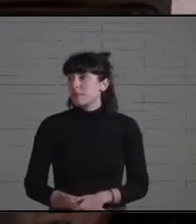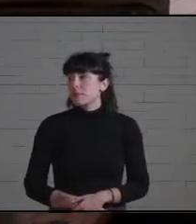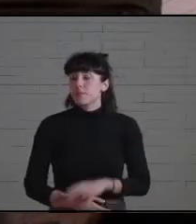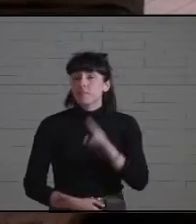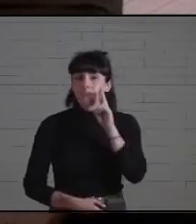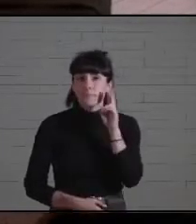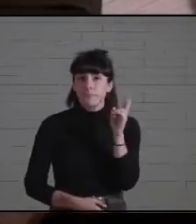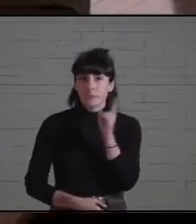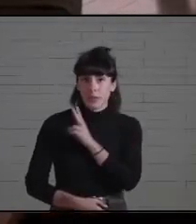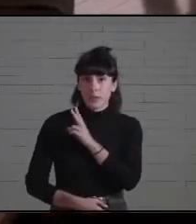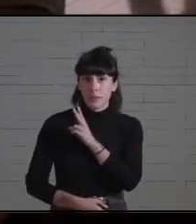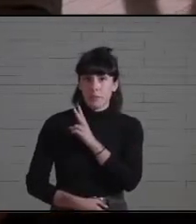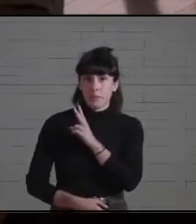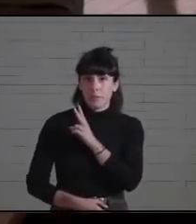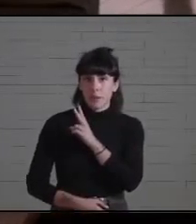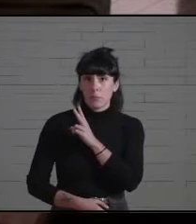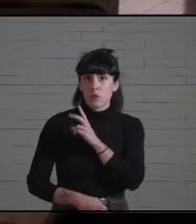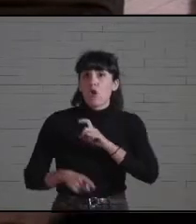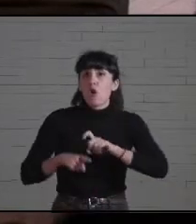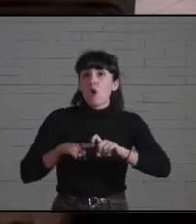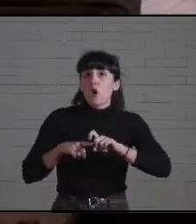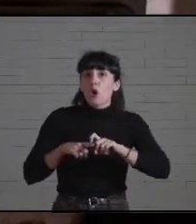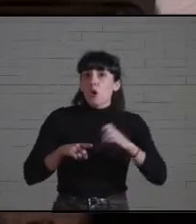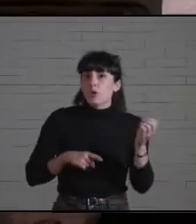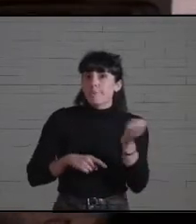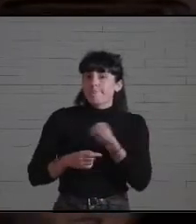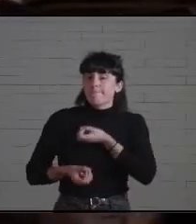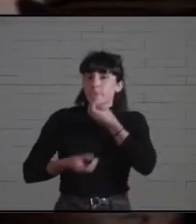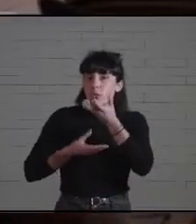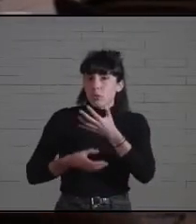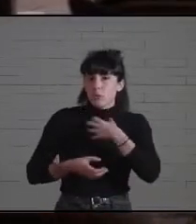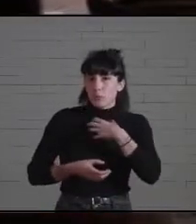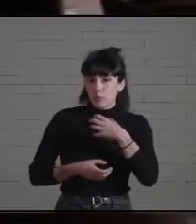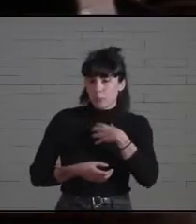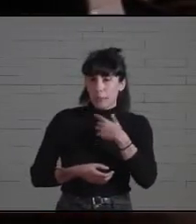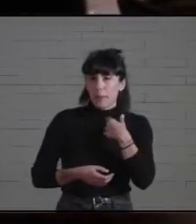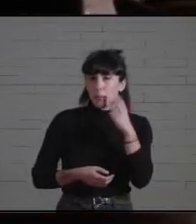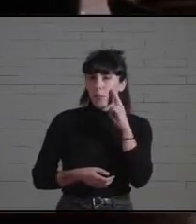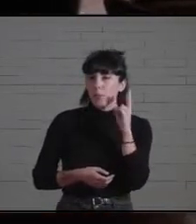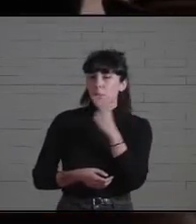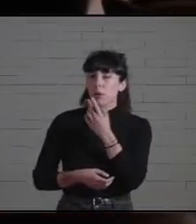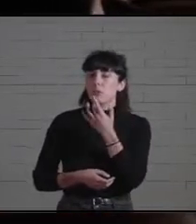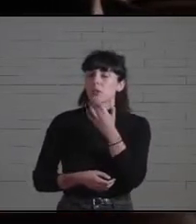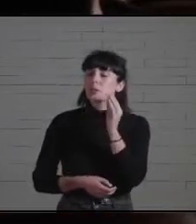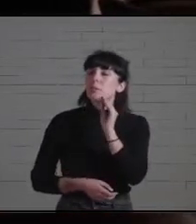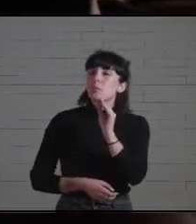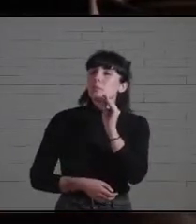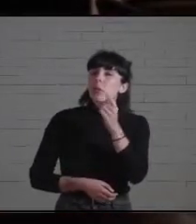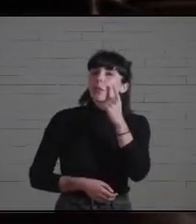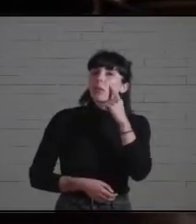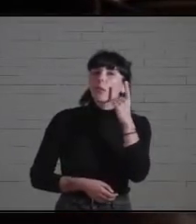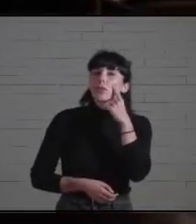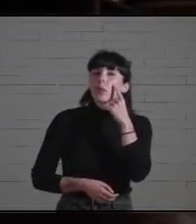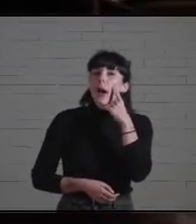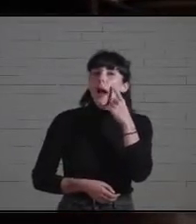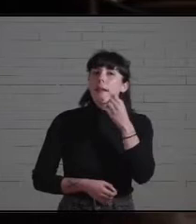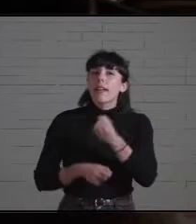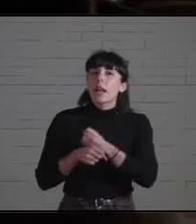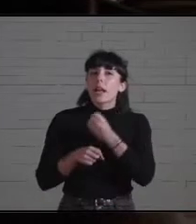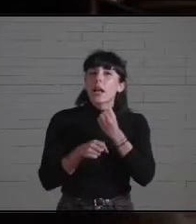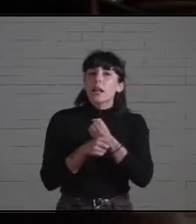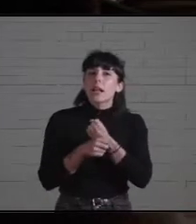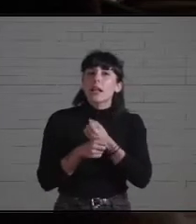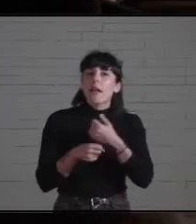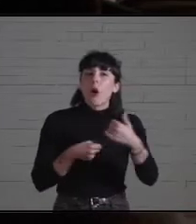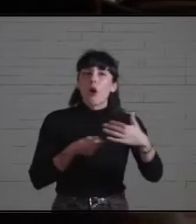Vemos una cosa que no muestro aquí, pero que es importante, cuando se les pregunta hasta qué punto ha influido tu trabajo en el